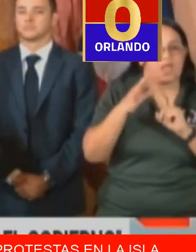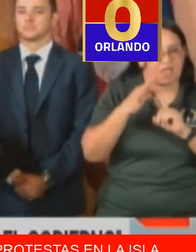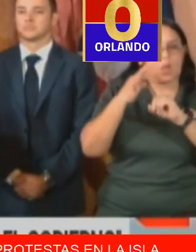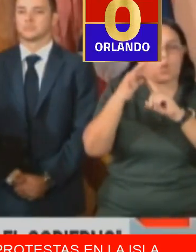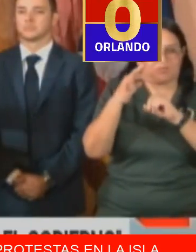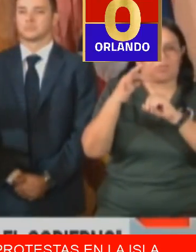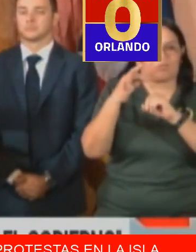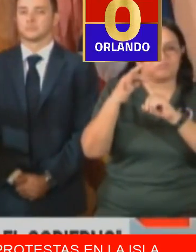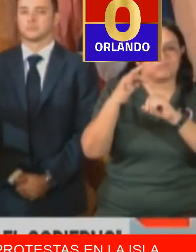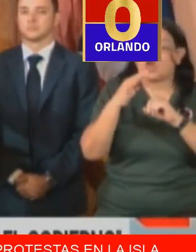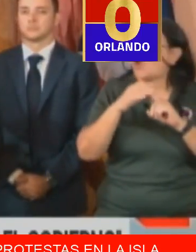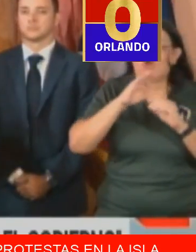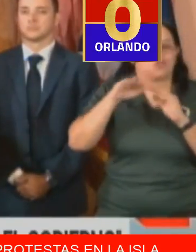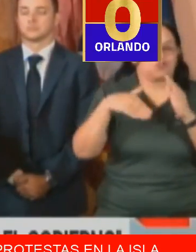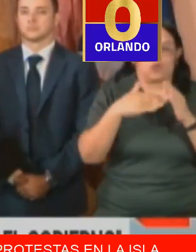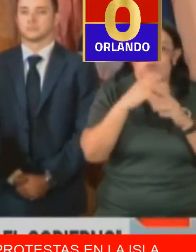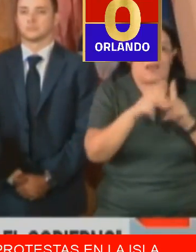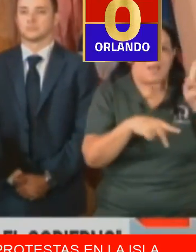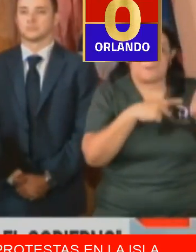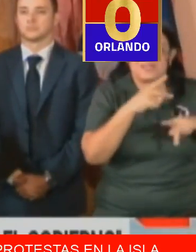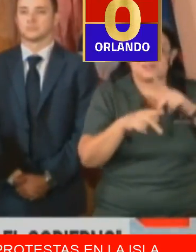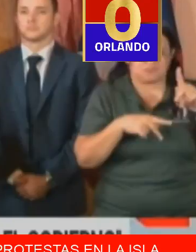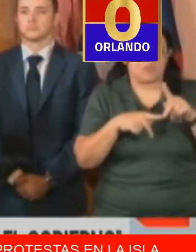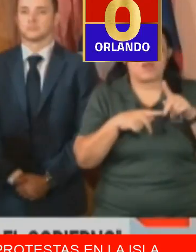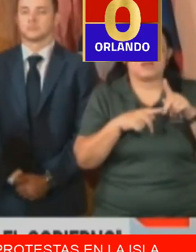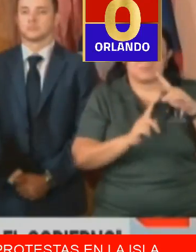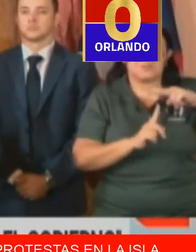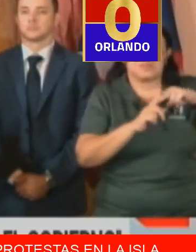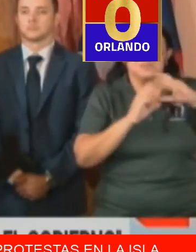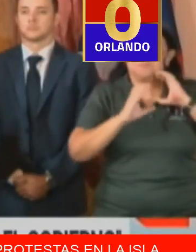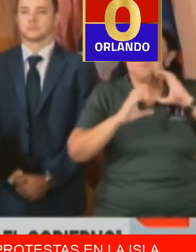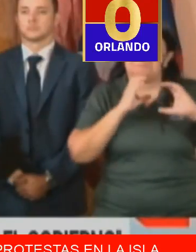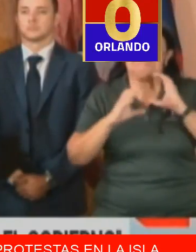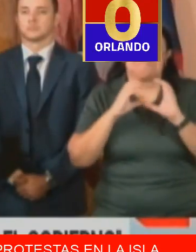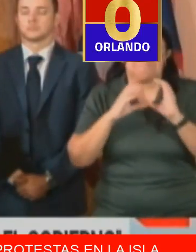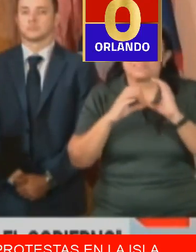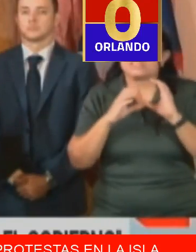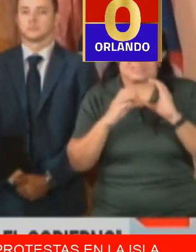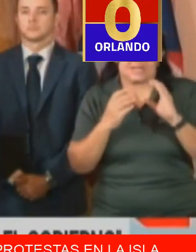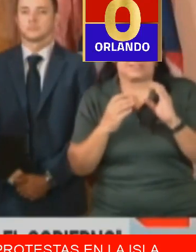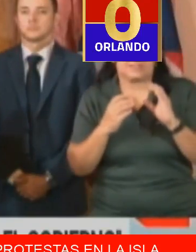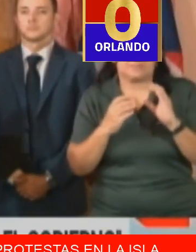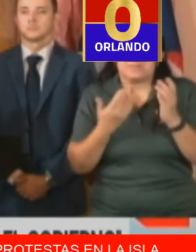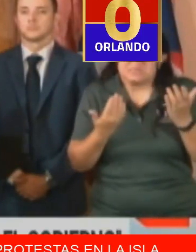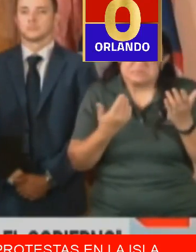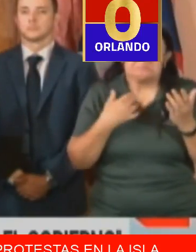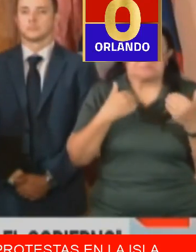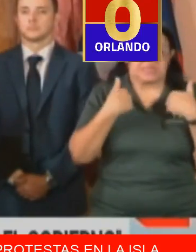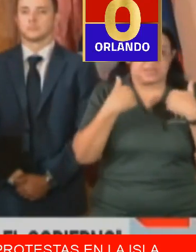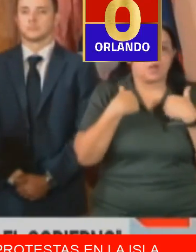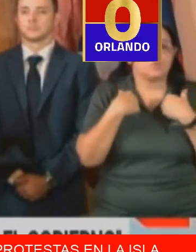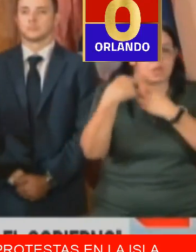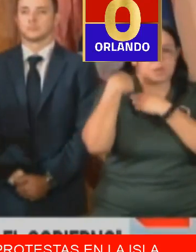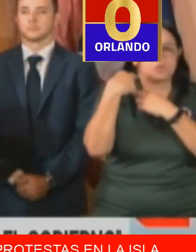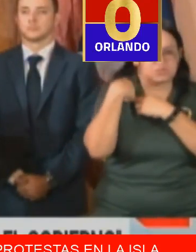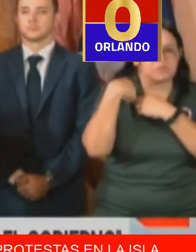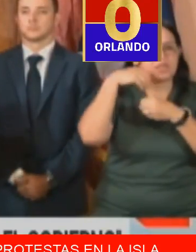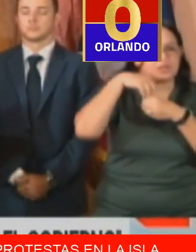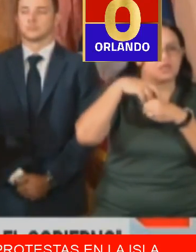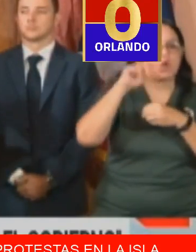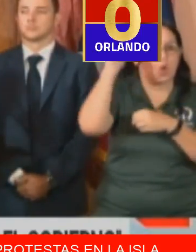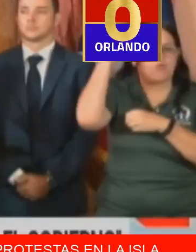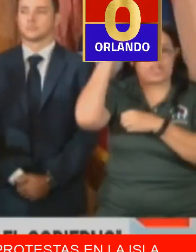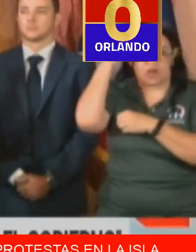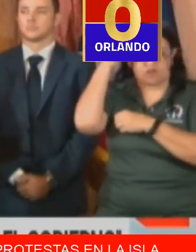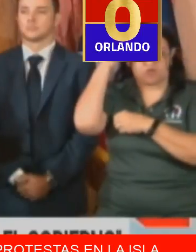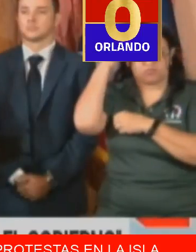Todas las demás personas se le había delegado a alguna función colaborativa o explícita dentro del gobierno. Entonces, mi